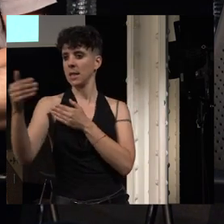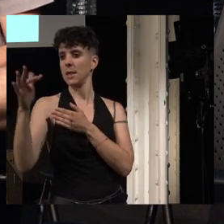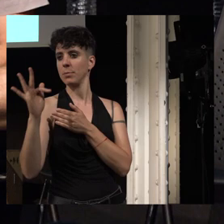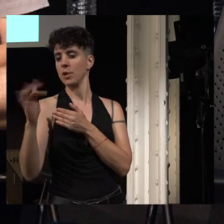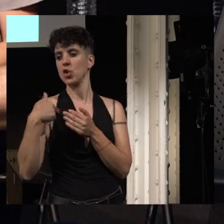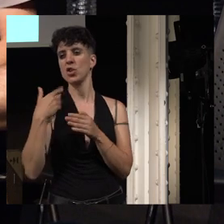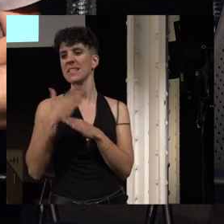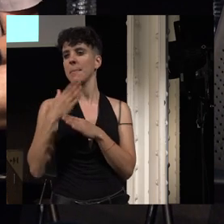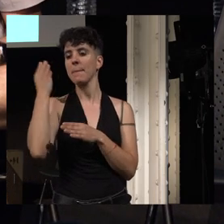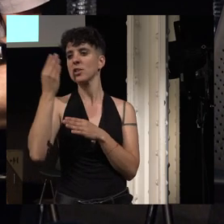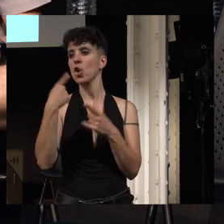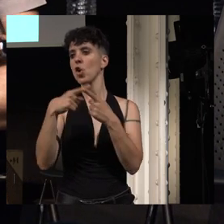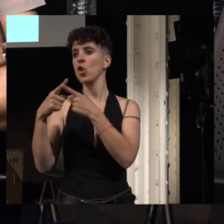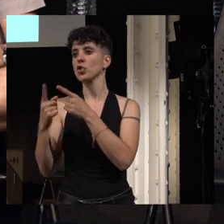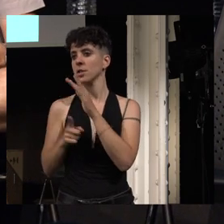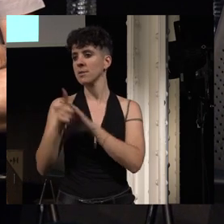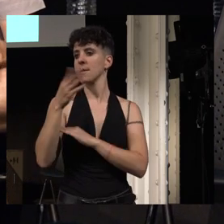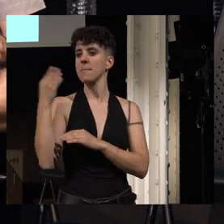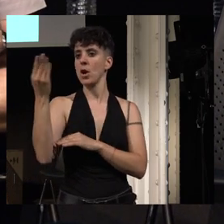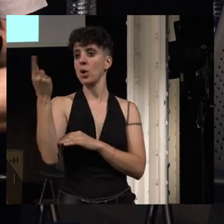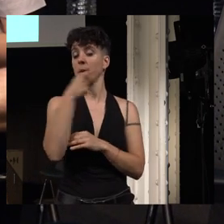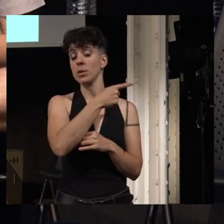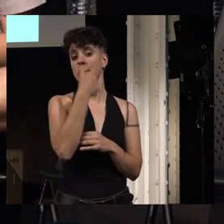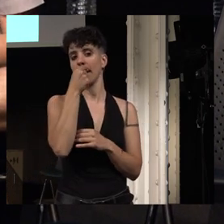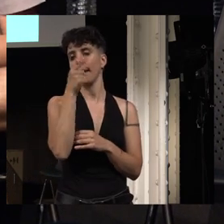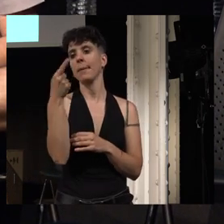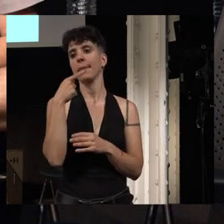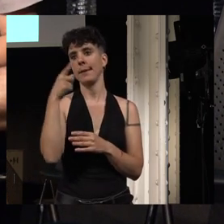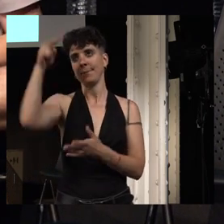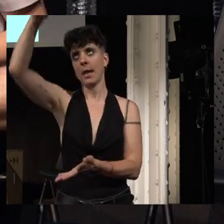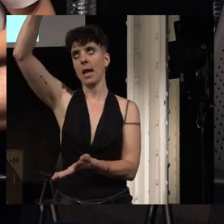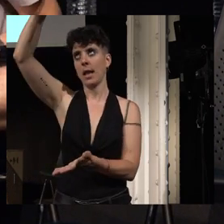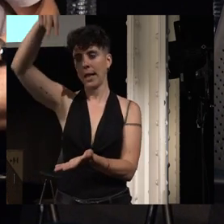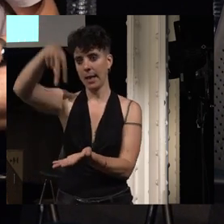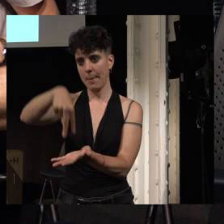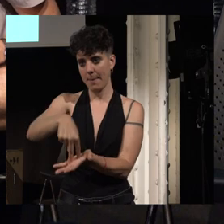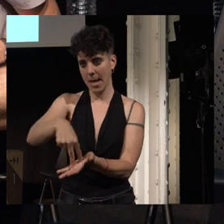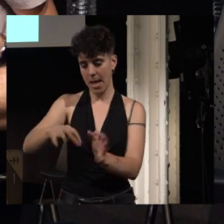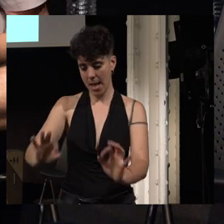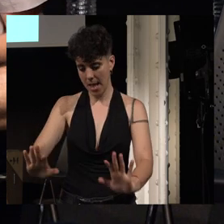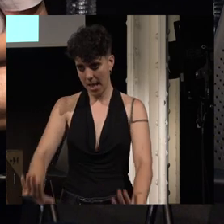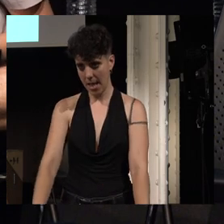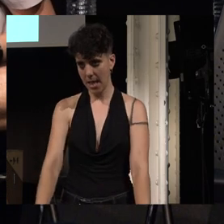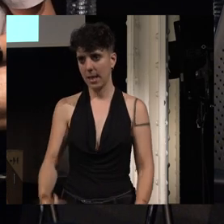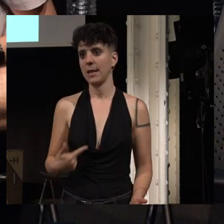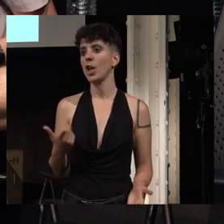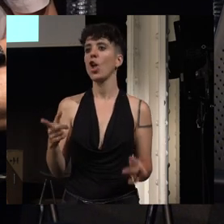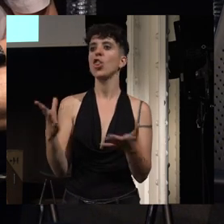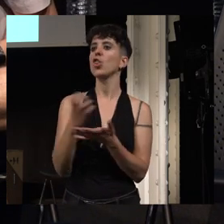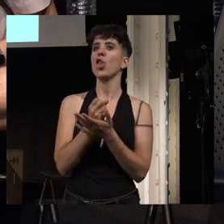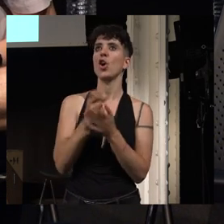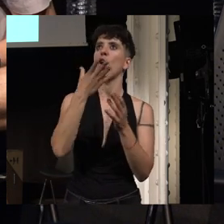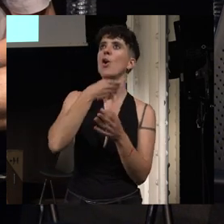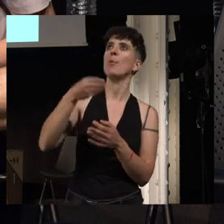pueden mejorar. Pero claro, luego tengo a Miquel, que es verdad, que me hace aterrizar en esa tierra y me dice, a ver, no todo va a ser así arcoíris,